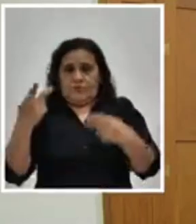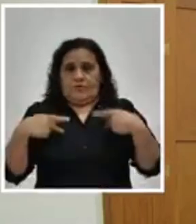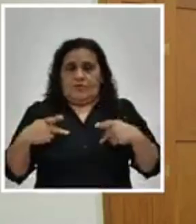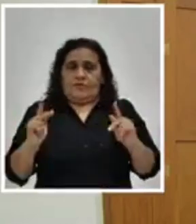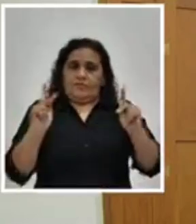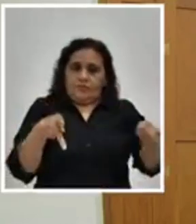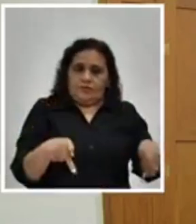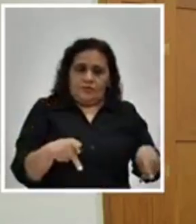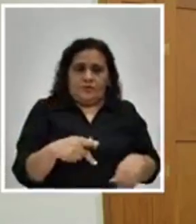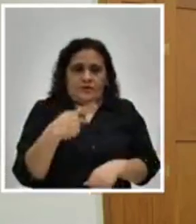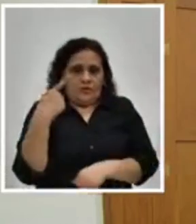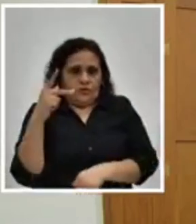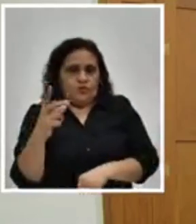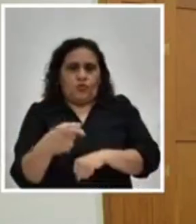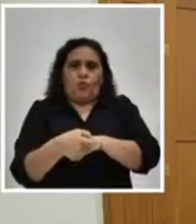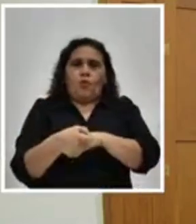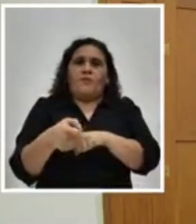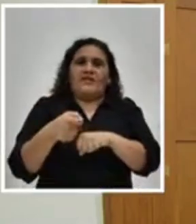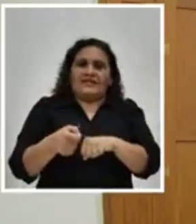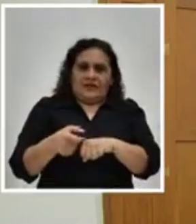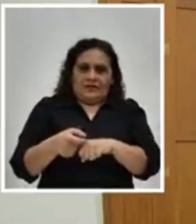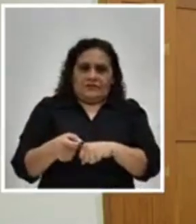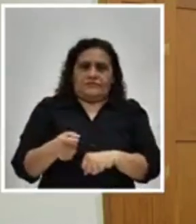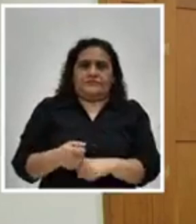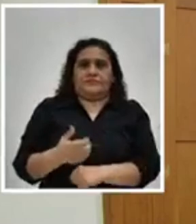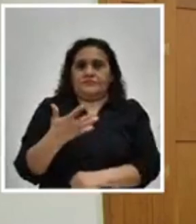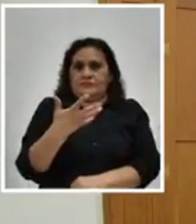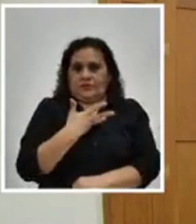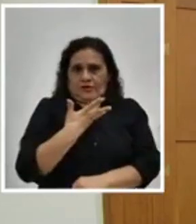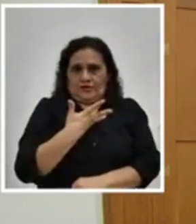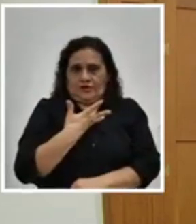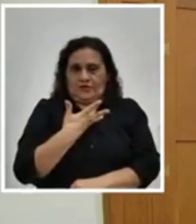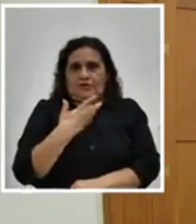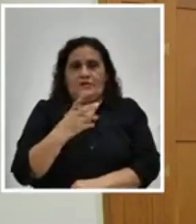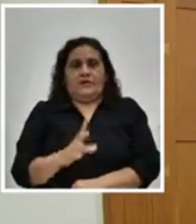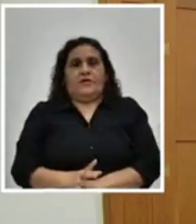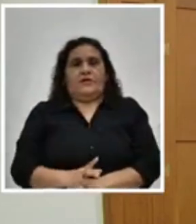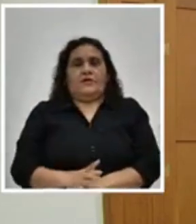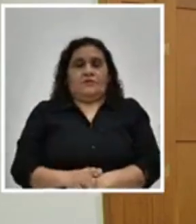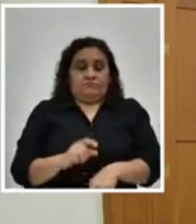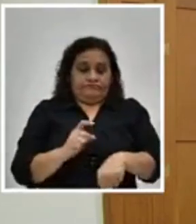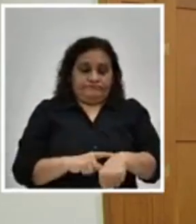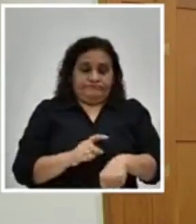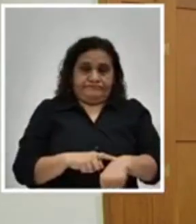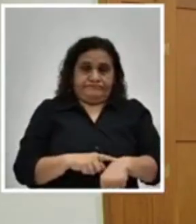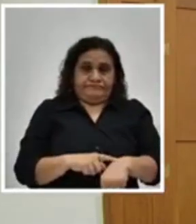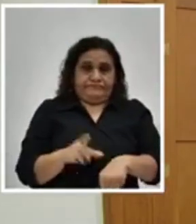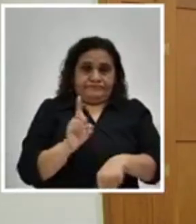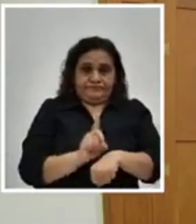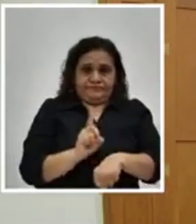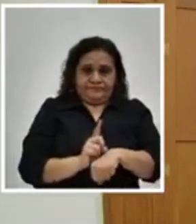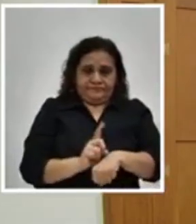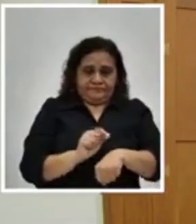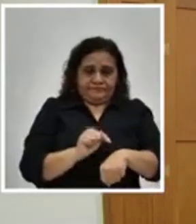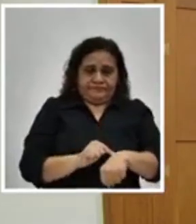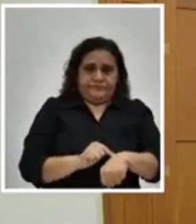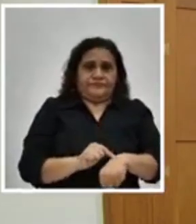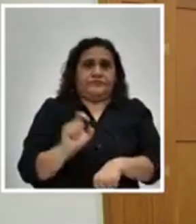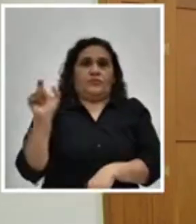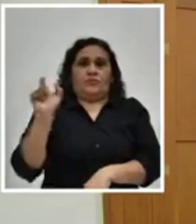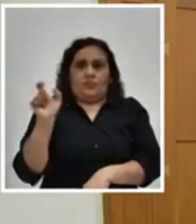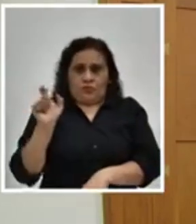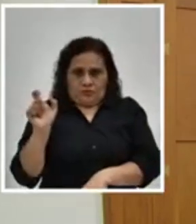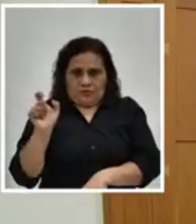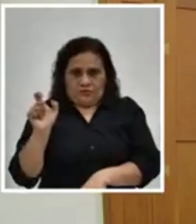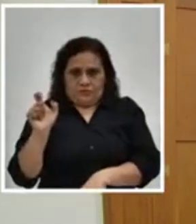y de sus comisarías, quienes ya tienen el conocimiento de días, horarios y rutas en los que se realizan estas